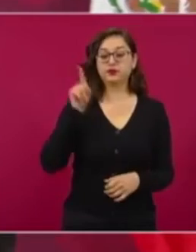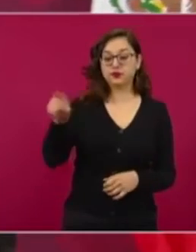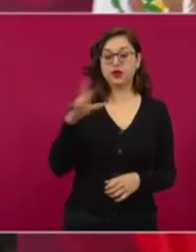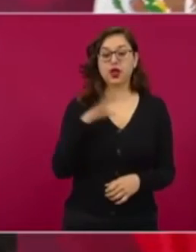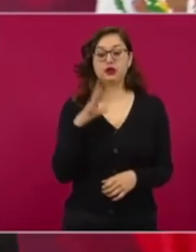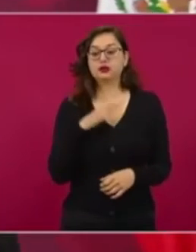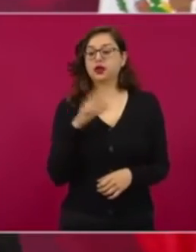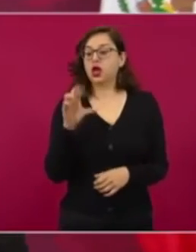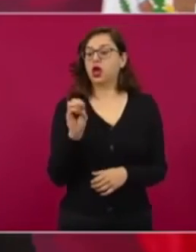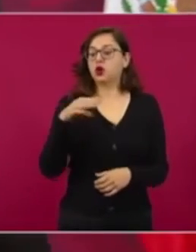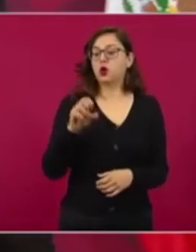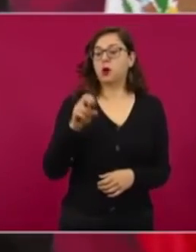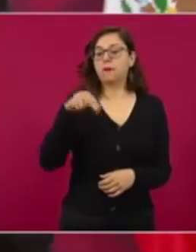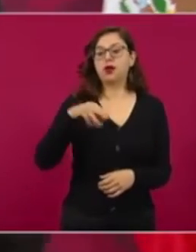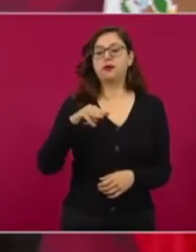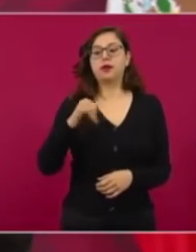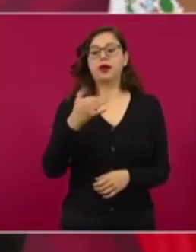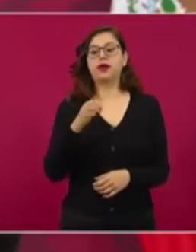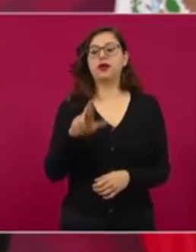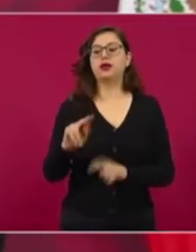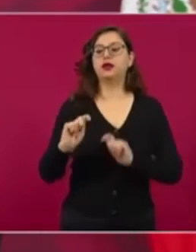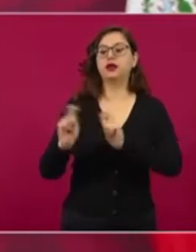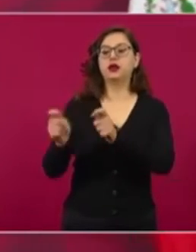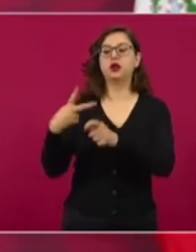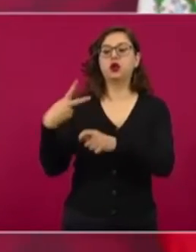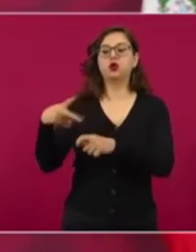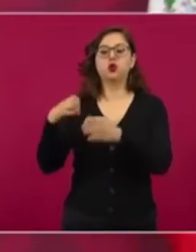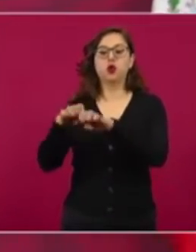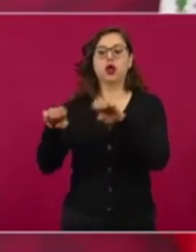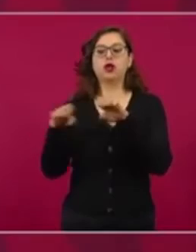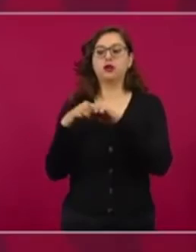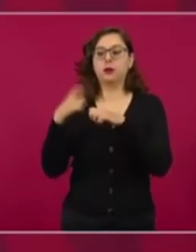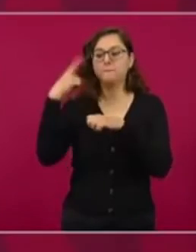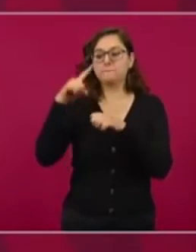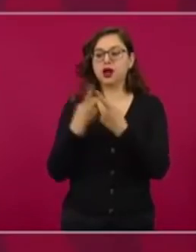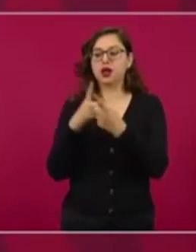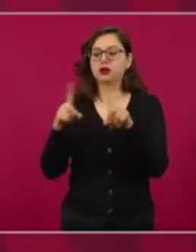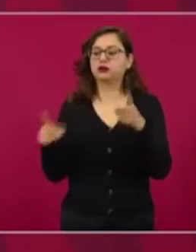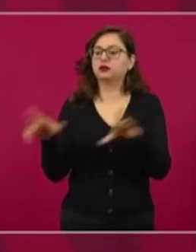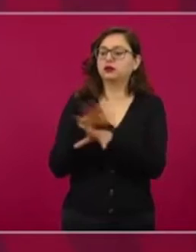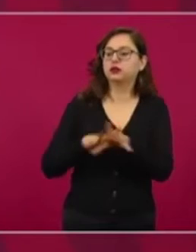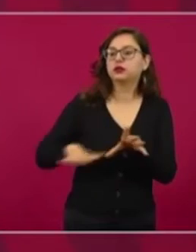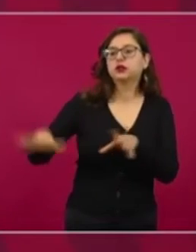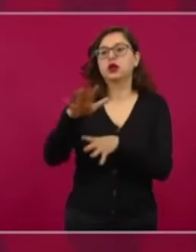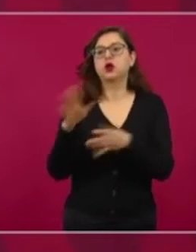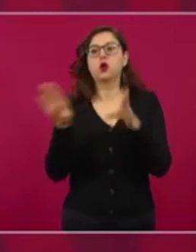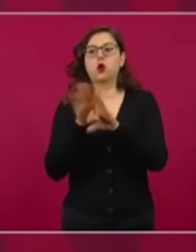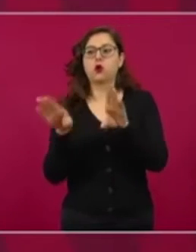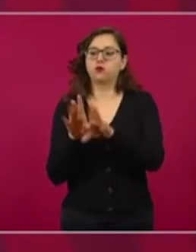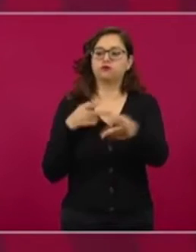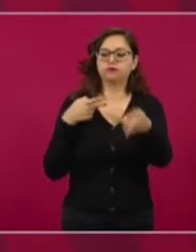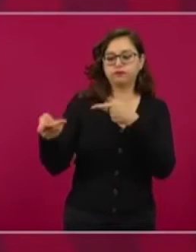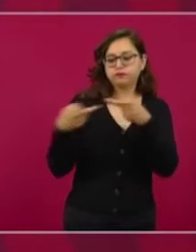y se están elaborando planes de desarrollo urbano para que sean